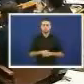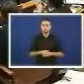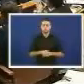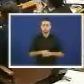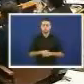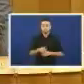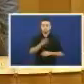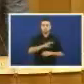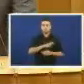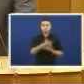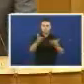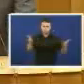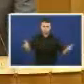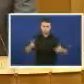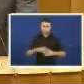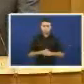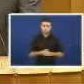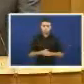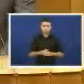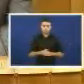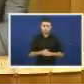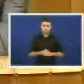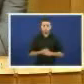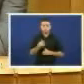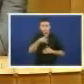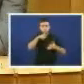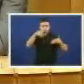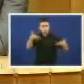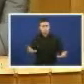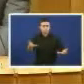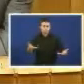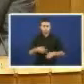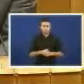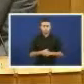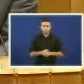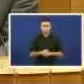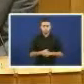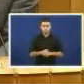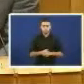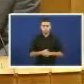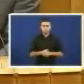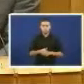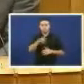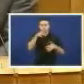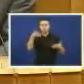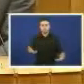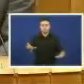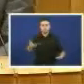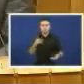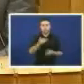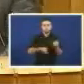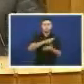señorías na actualidade ninguén discute que Galiza debe apostar por un modelo